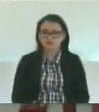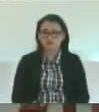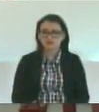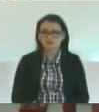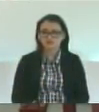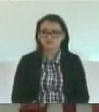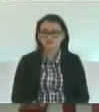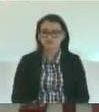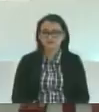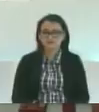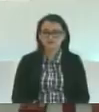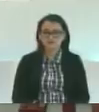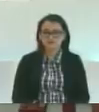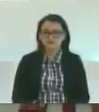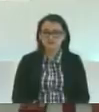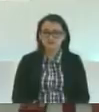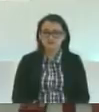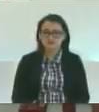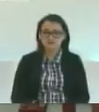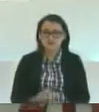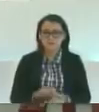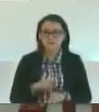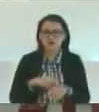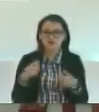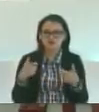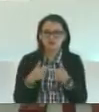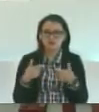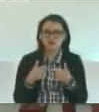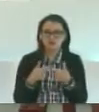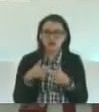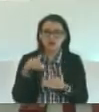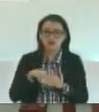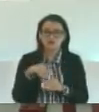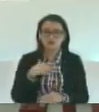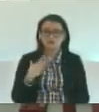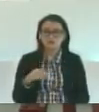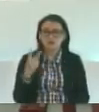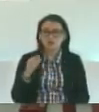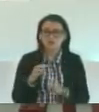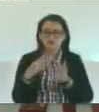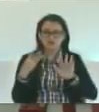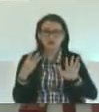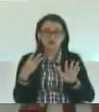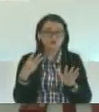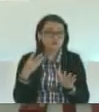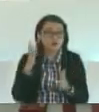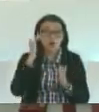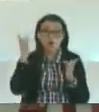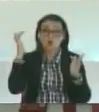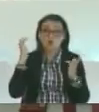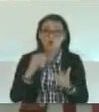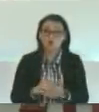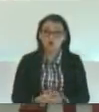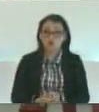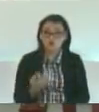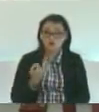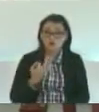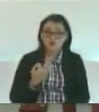Fíjense ustedes cómo recrudeció la guerra porque venían elecciones presidenciales de 2018. Se volvieron locos, pero